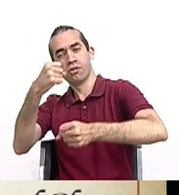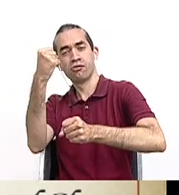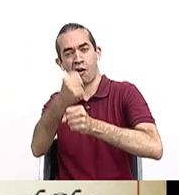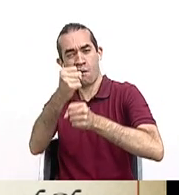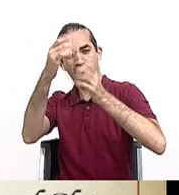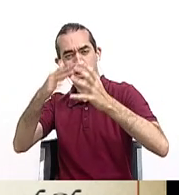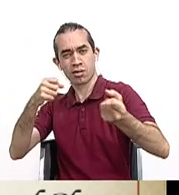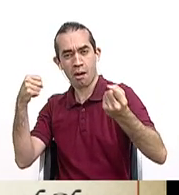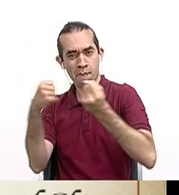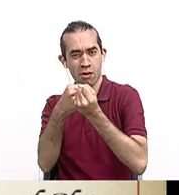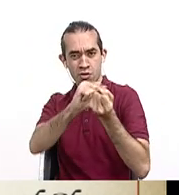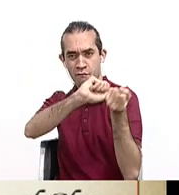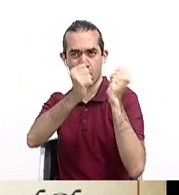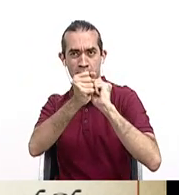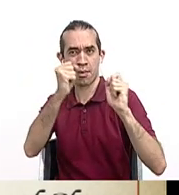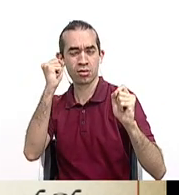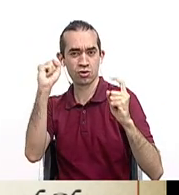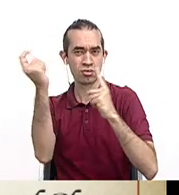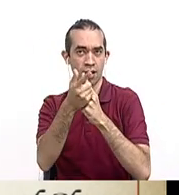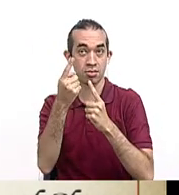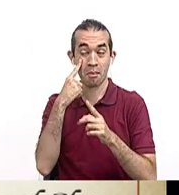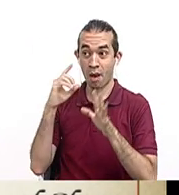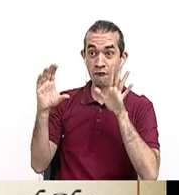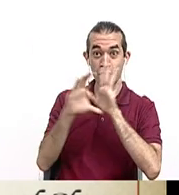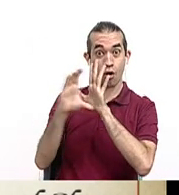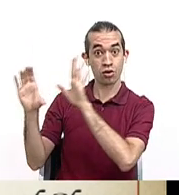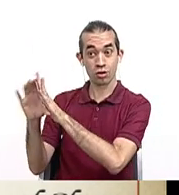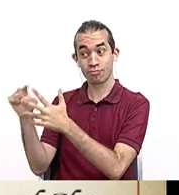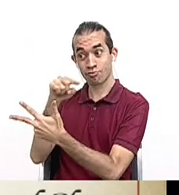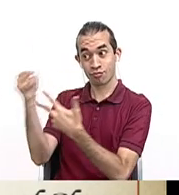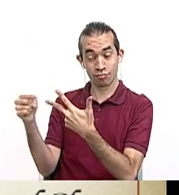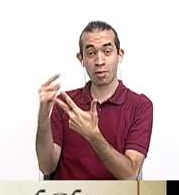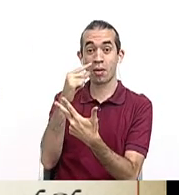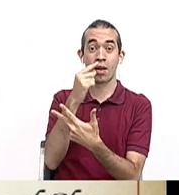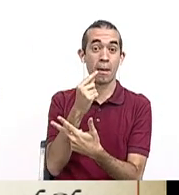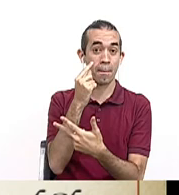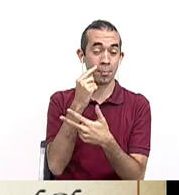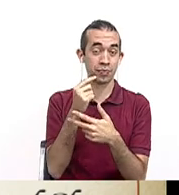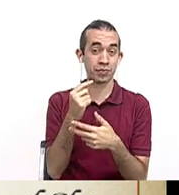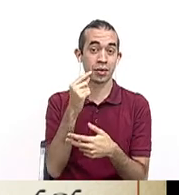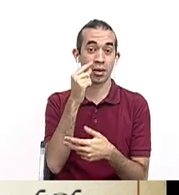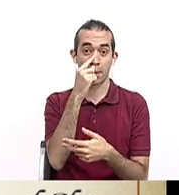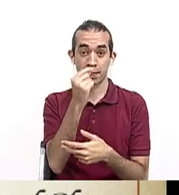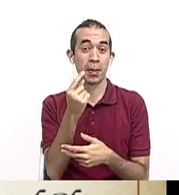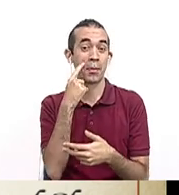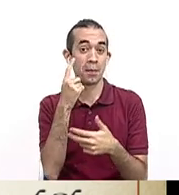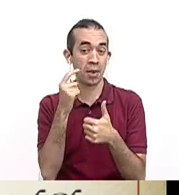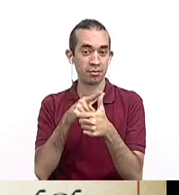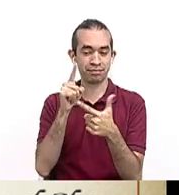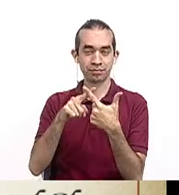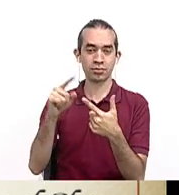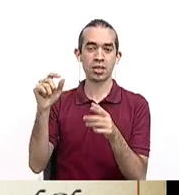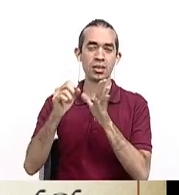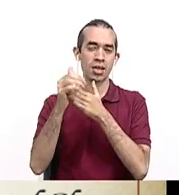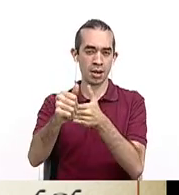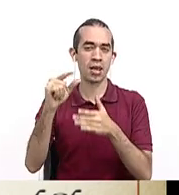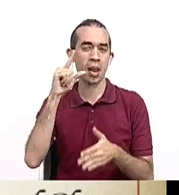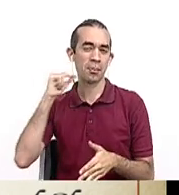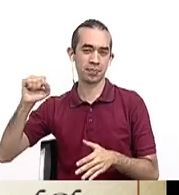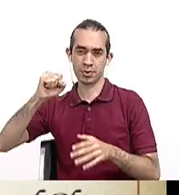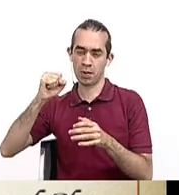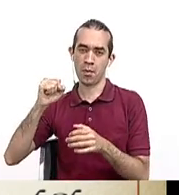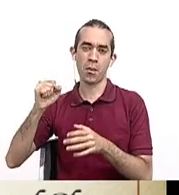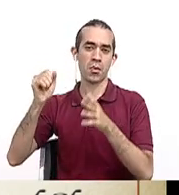por ahí están las fotos icónicas del doctor calderón guardia con víctor manuel sanabria manuel mora valverde